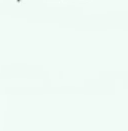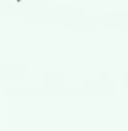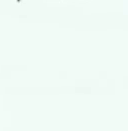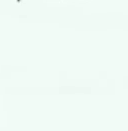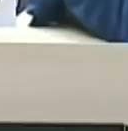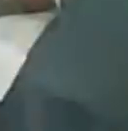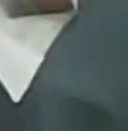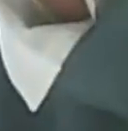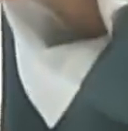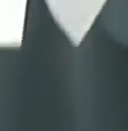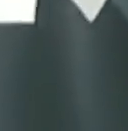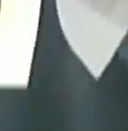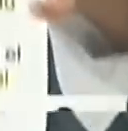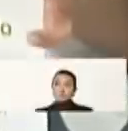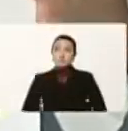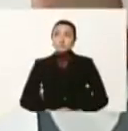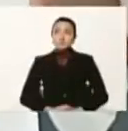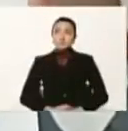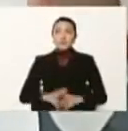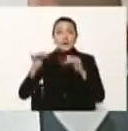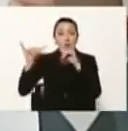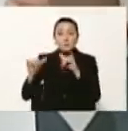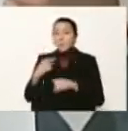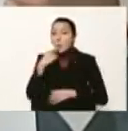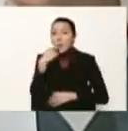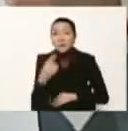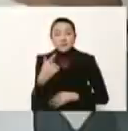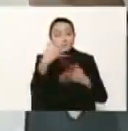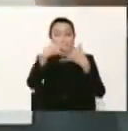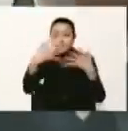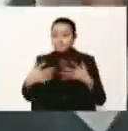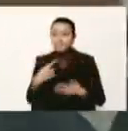la impronta. Son ellos.